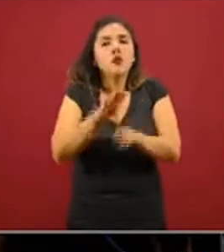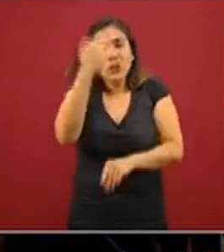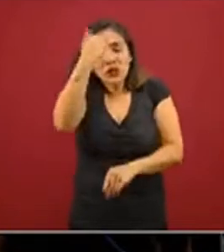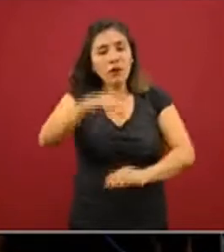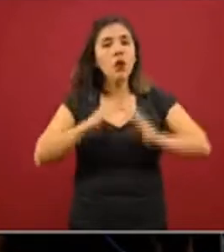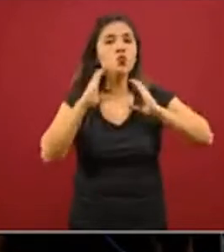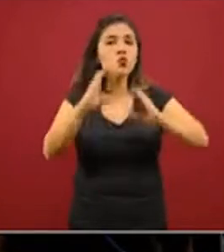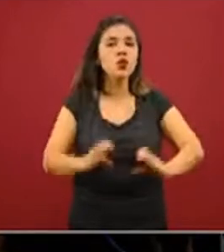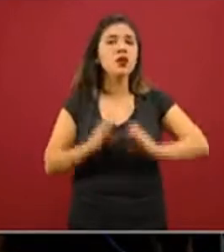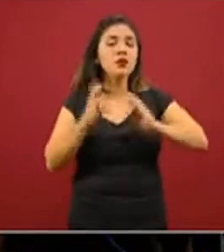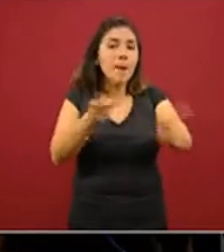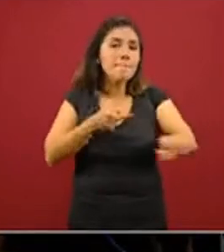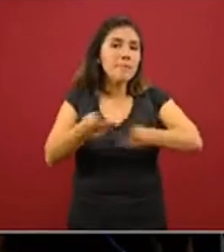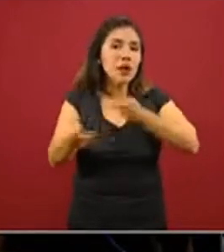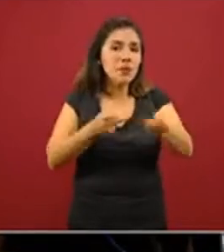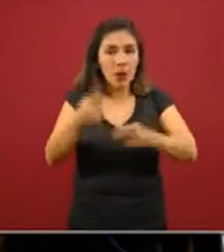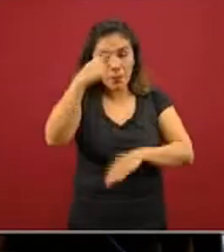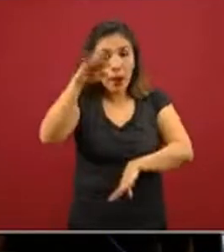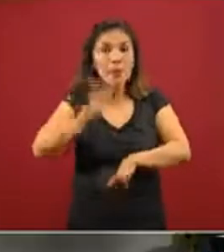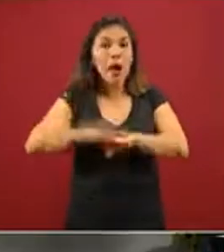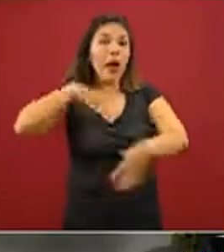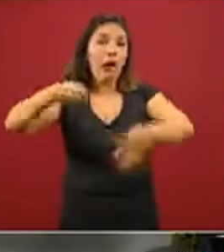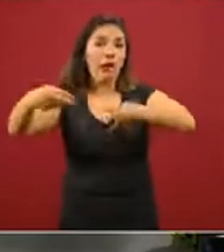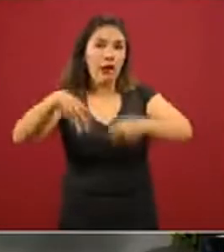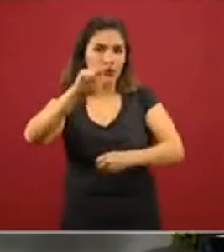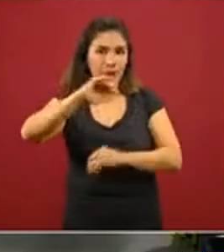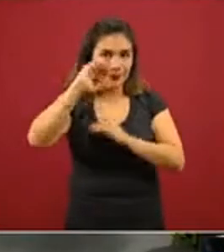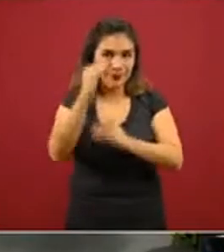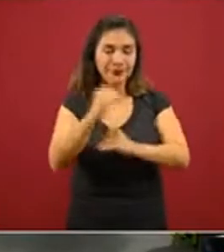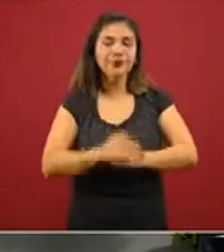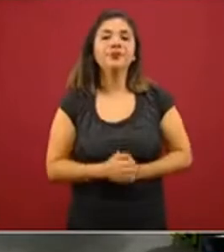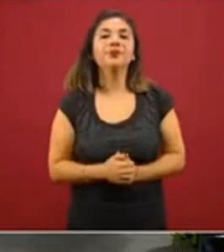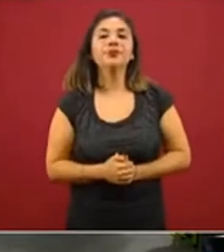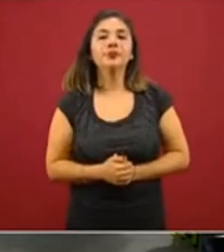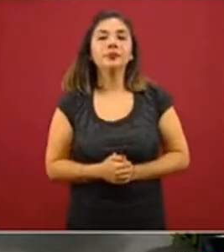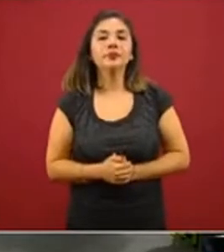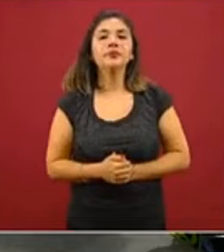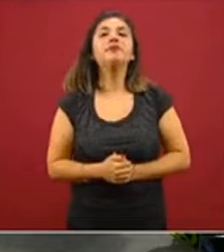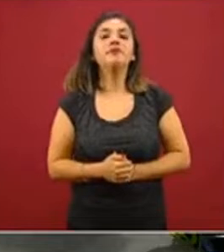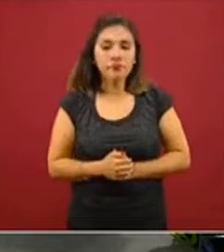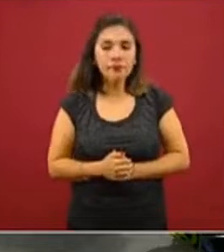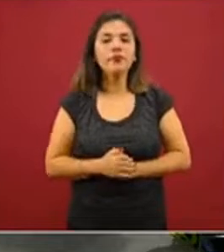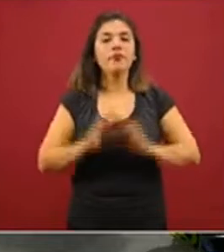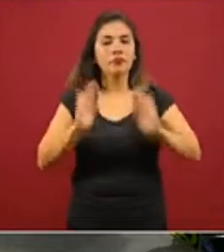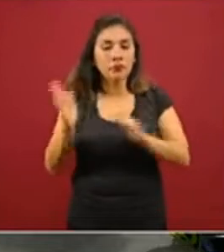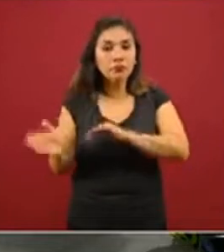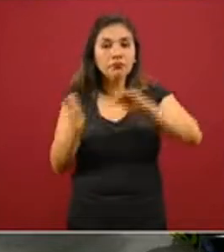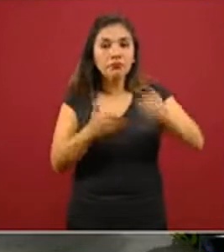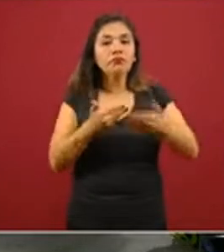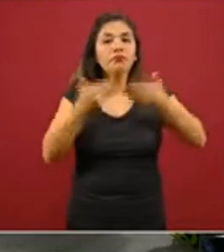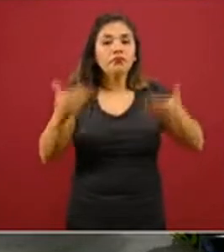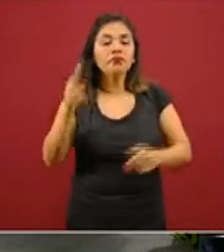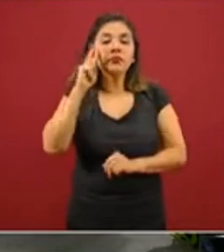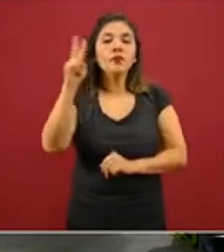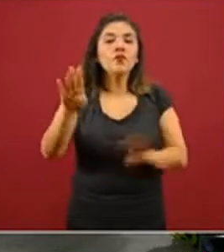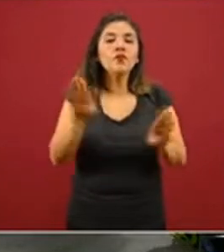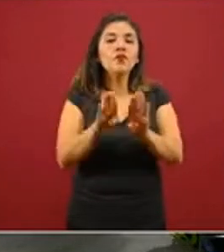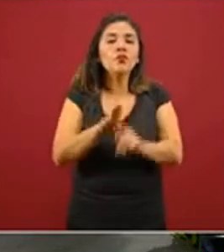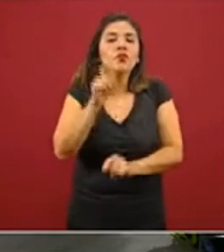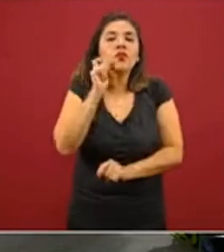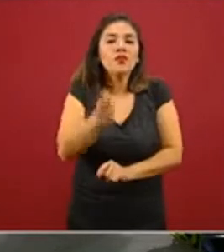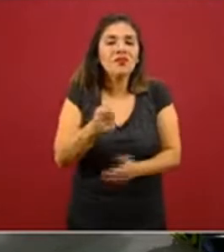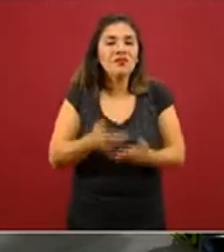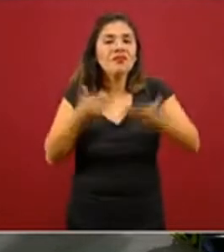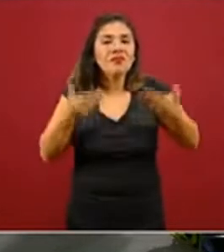cuidarse y prevenir del incremento de contagios. Veamos ahora sí la primera diapositiva del panorama, donde